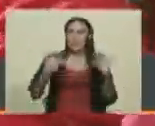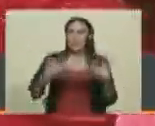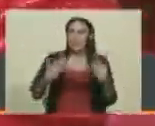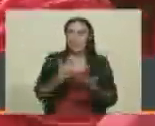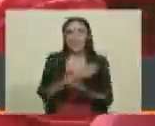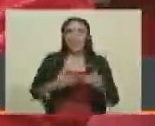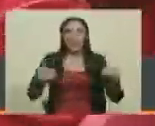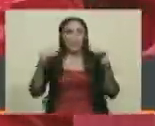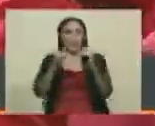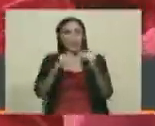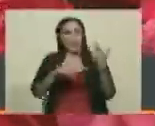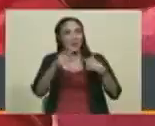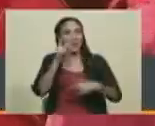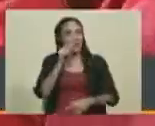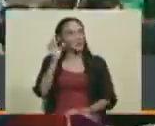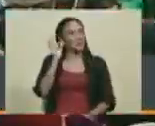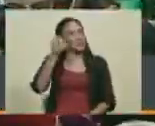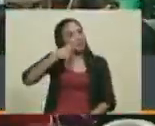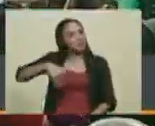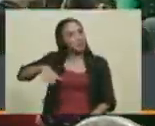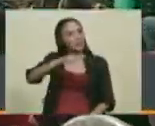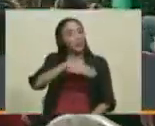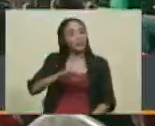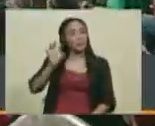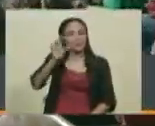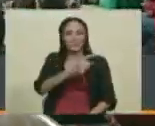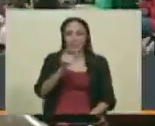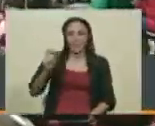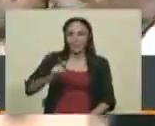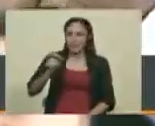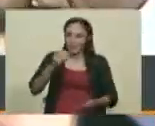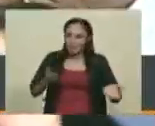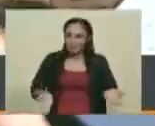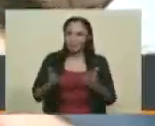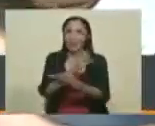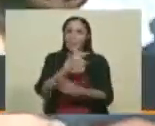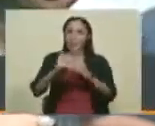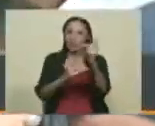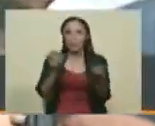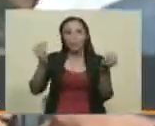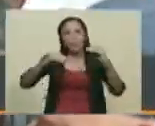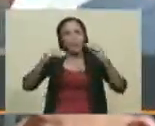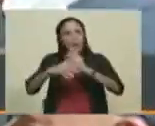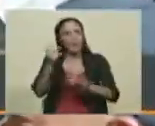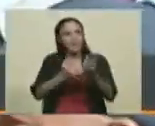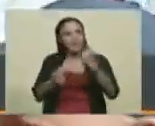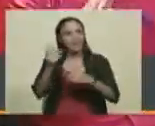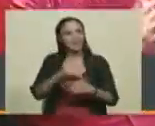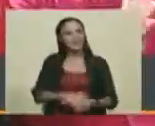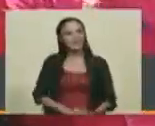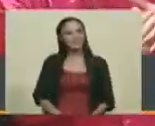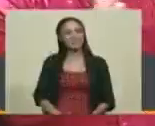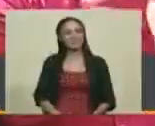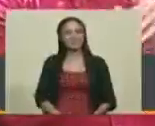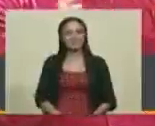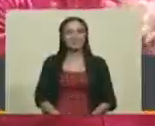igualdad general del país. Para eso necesitamos producir, generar riqueza.